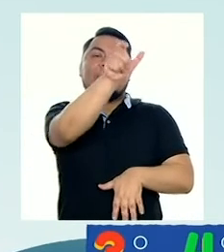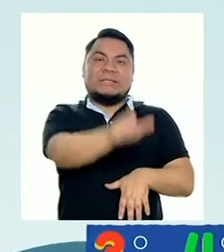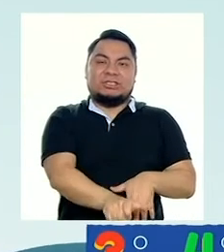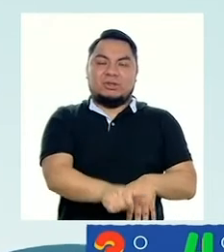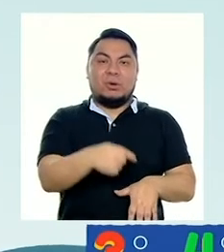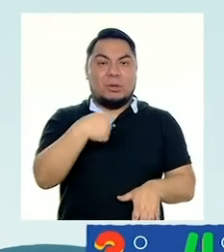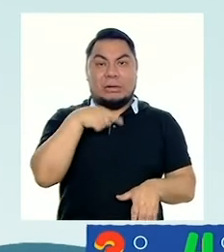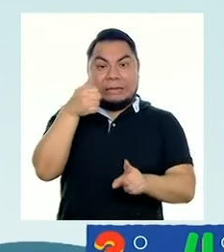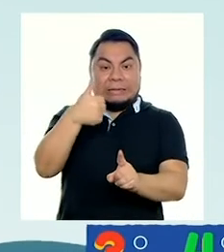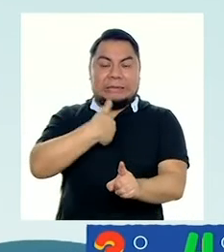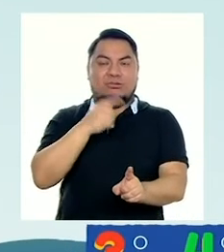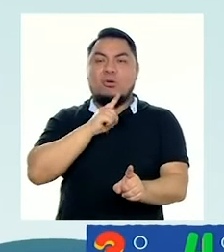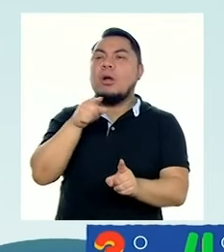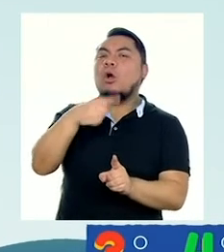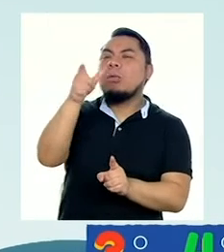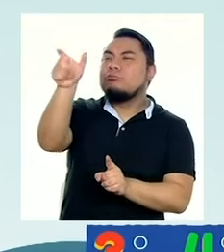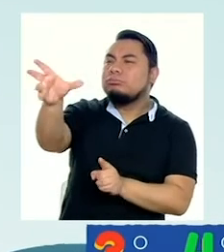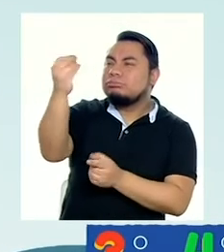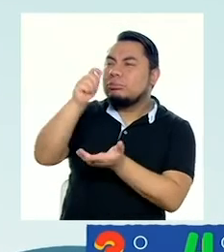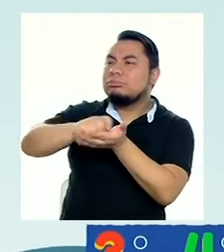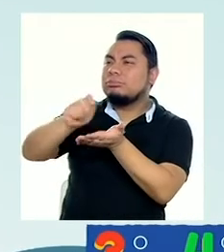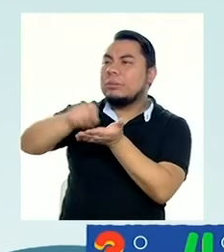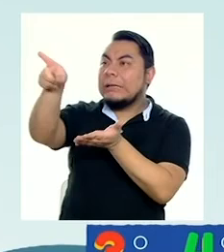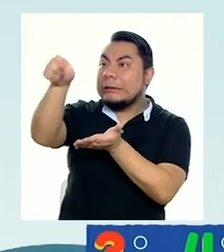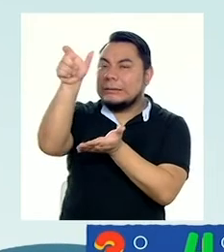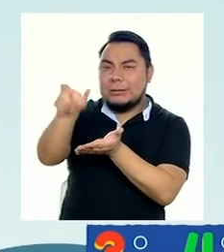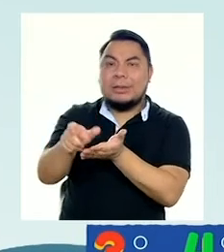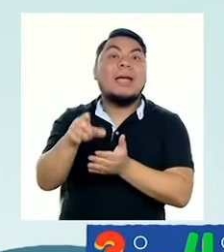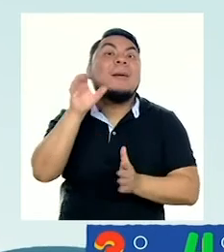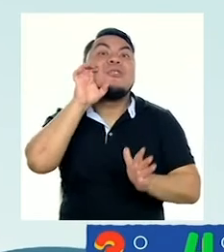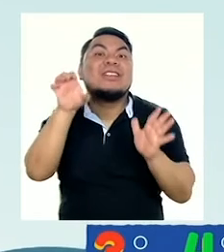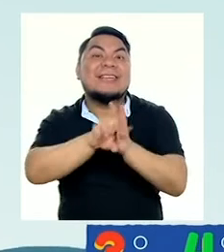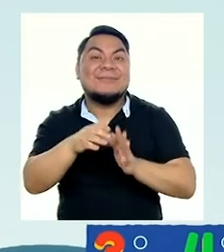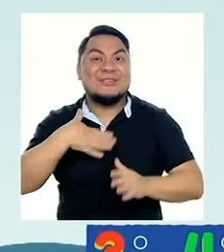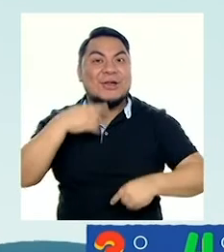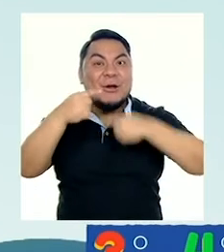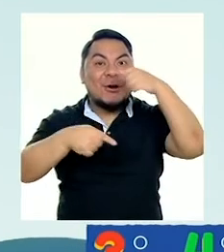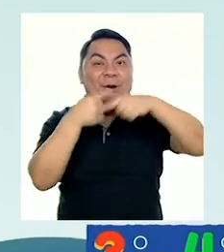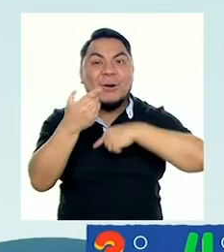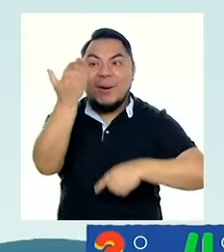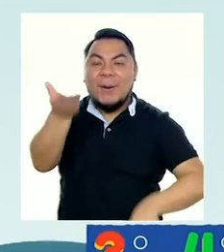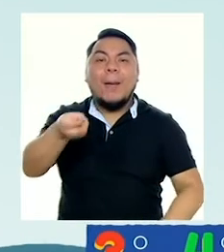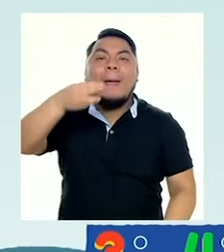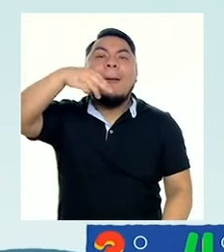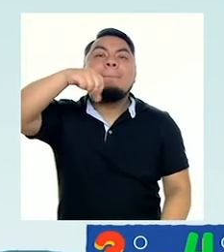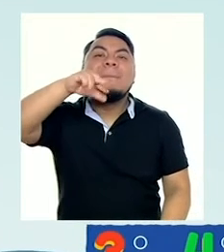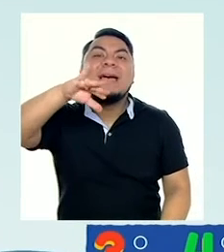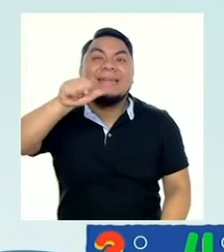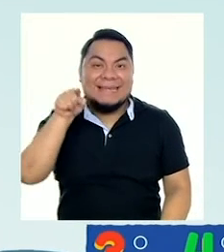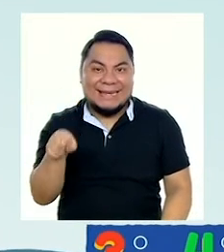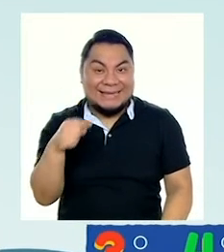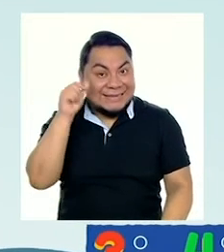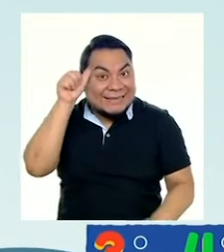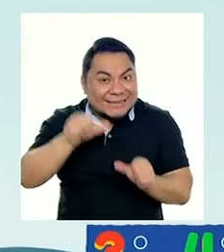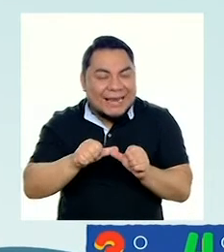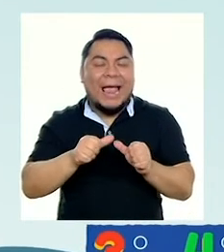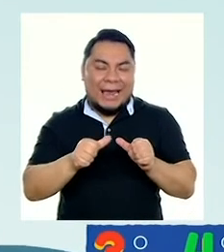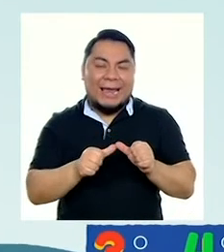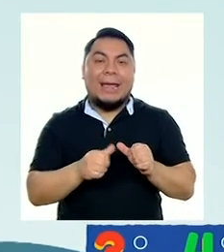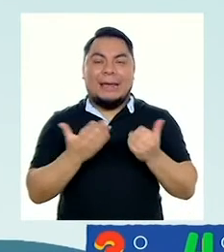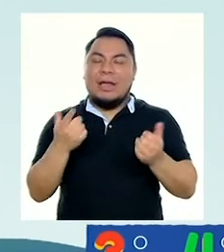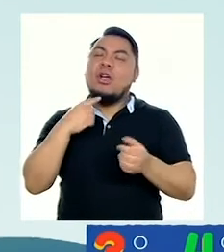no es la protagonista. Es decir, yo, por ejemplo, narré la historia de María Trinidad. En cambio, en